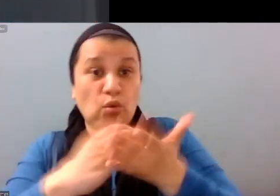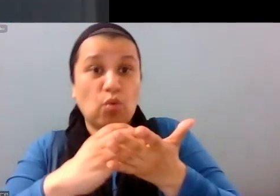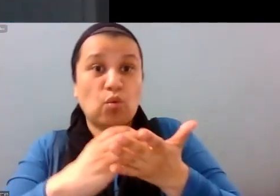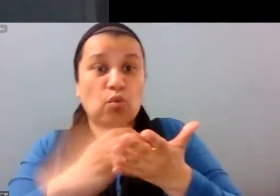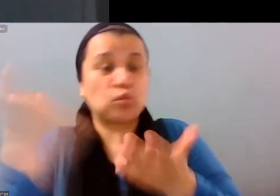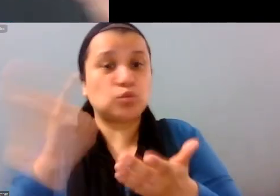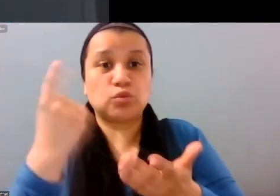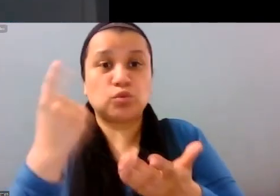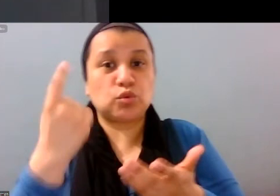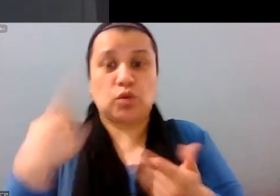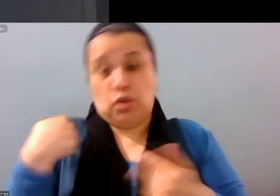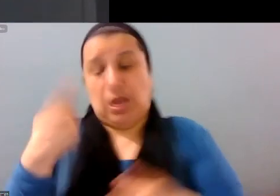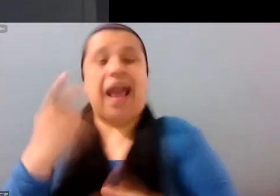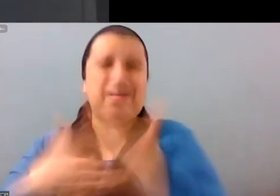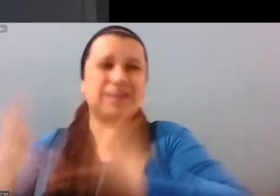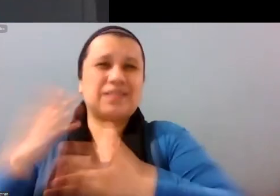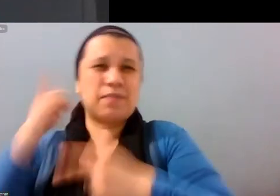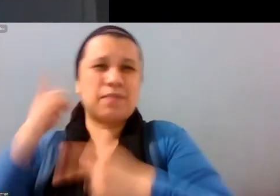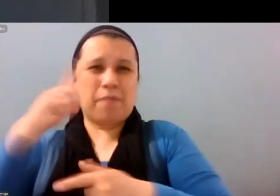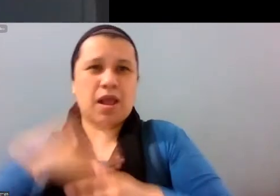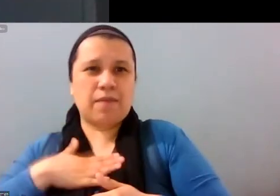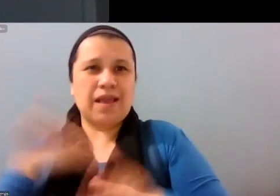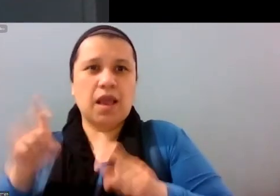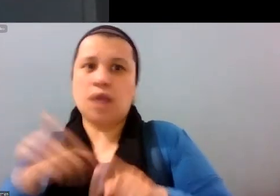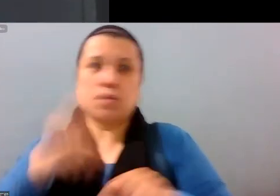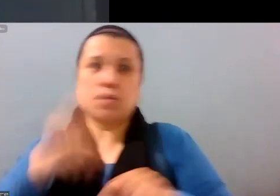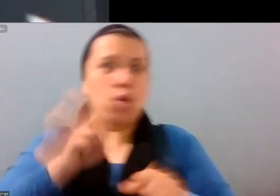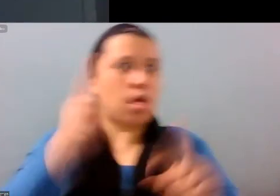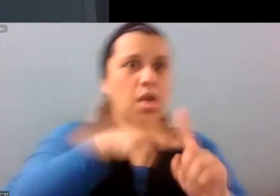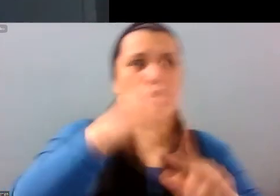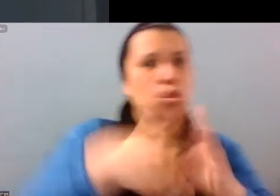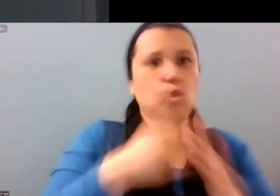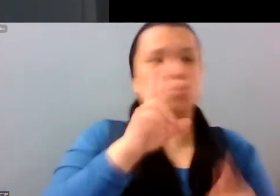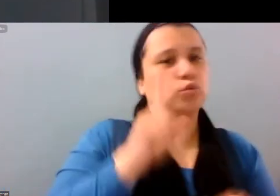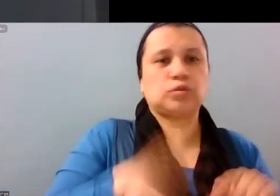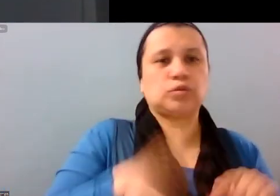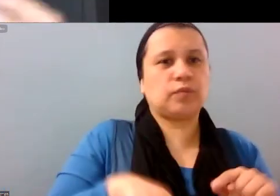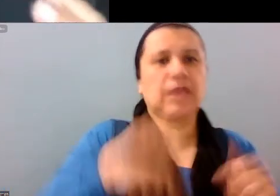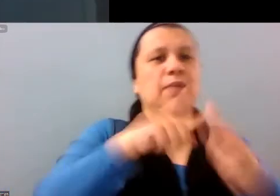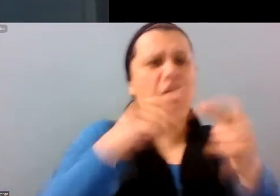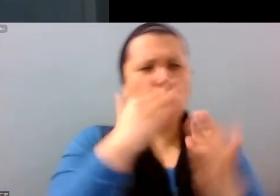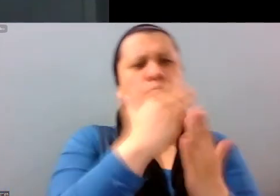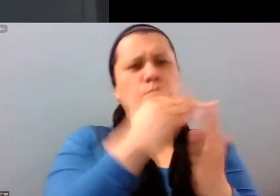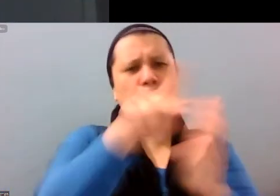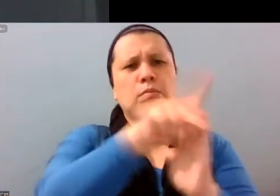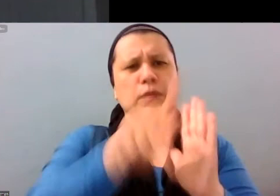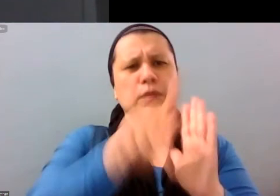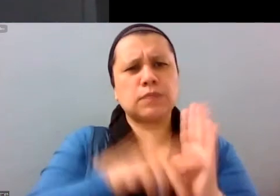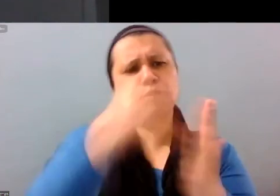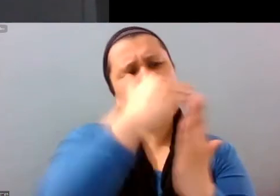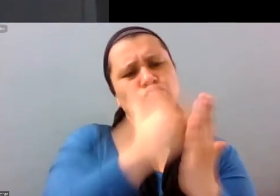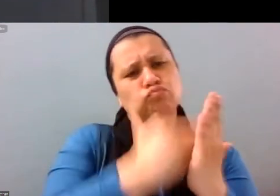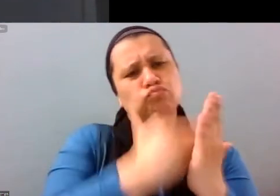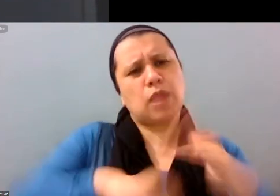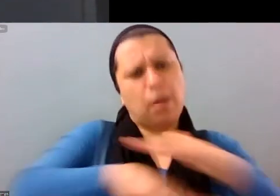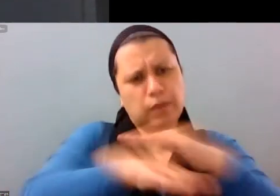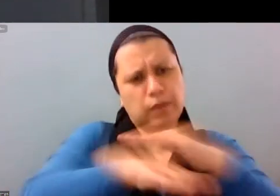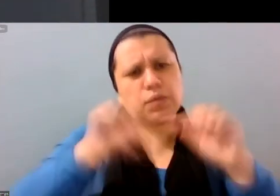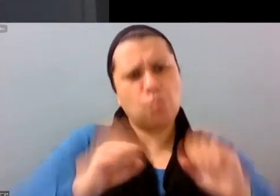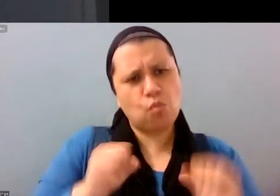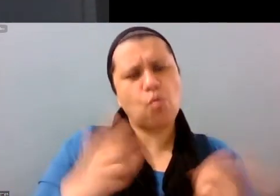sirve a nosotros le va a servir a todo el mundo pero sí hay un modelo si hay unos principios básicos que se pueden ajustar y que se pueden aplicar en